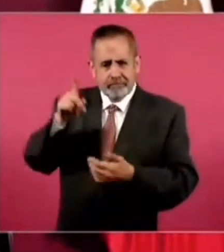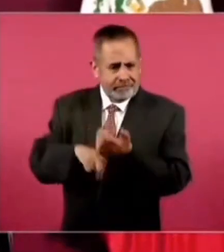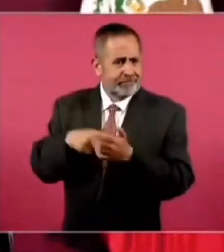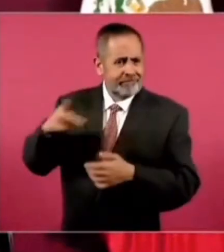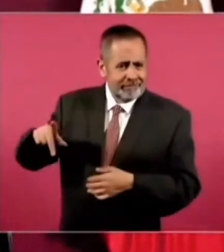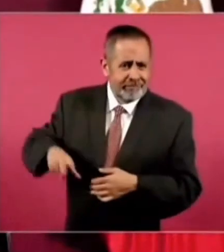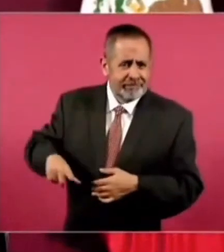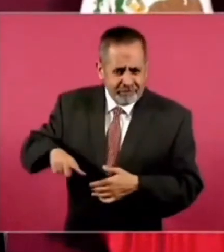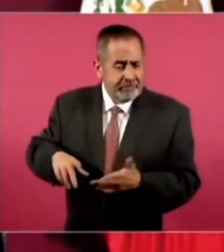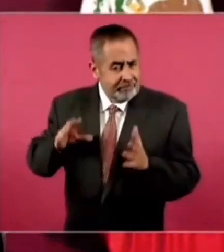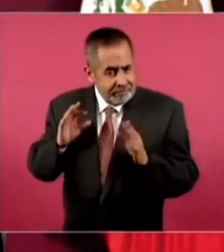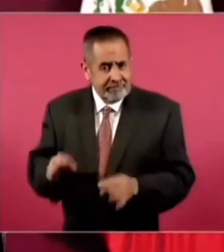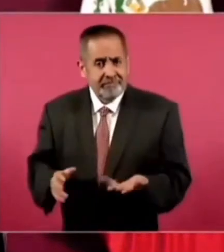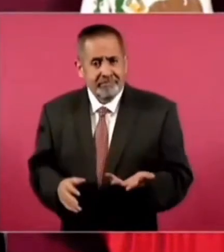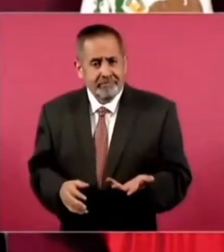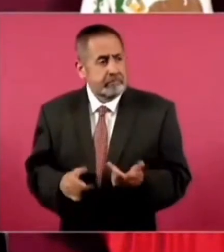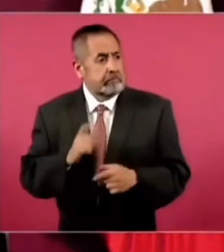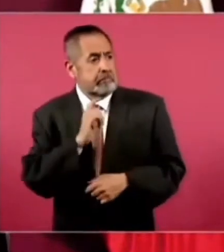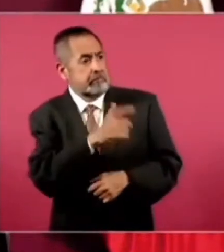público.